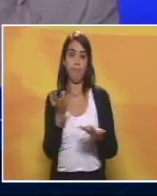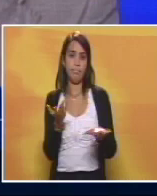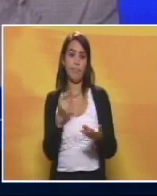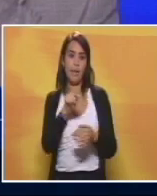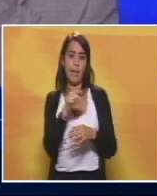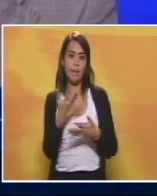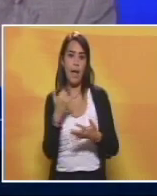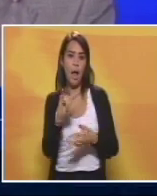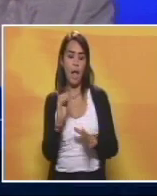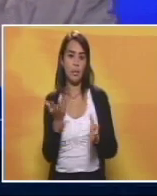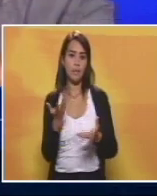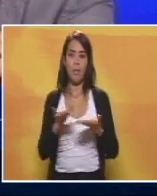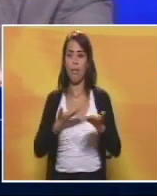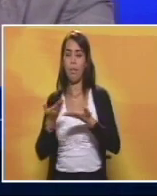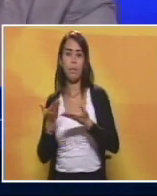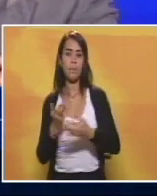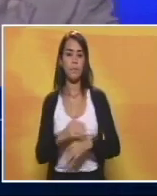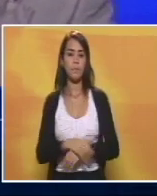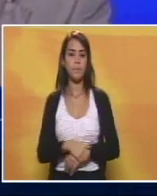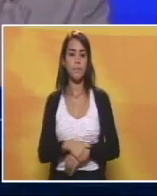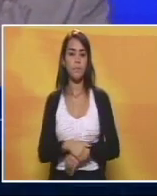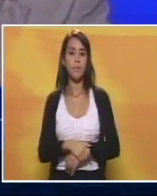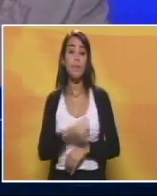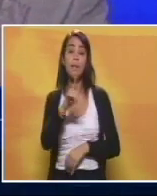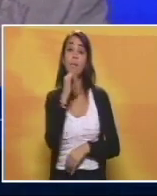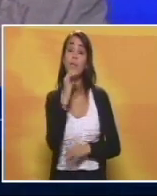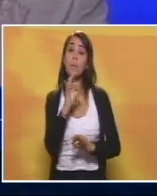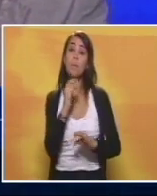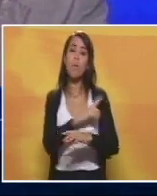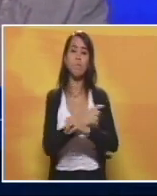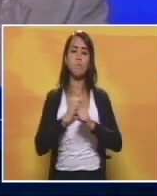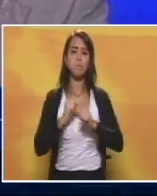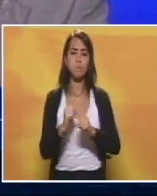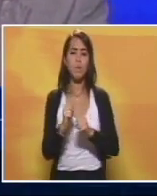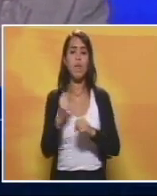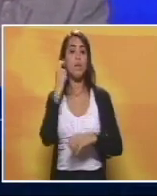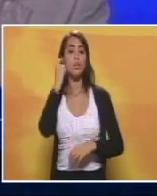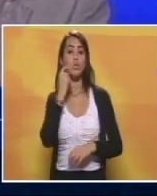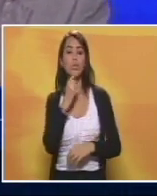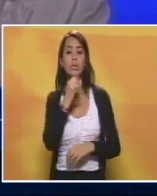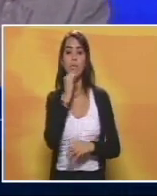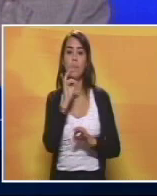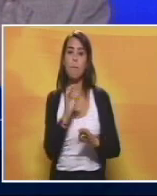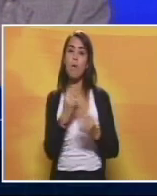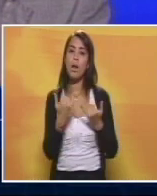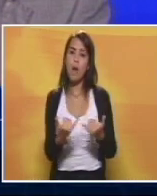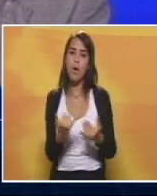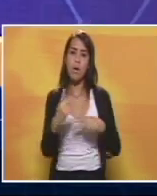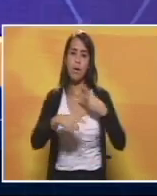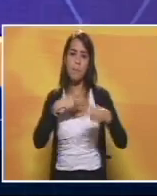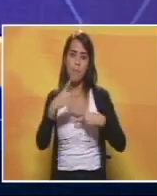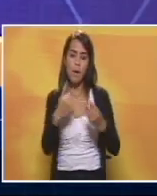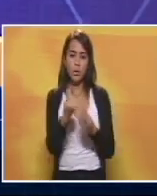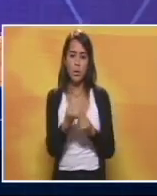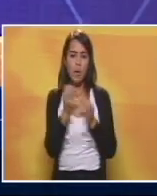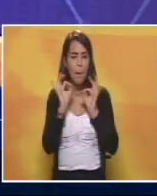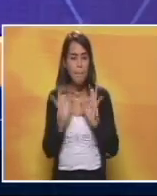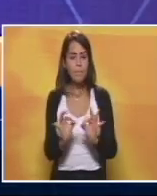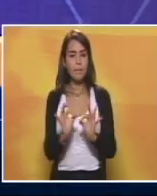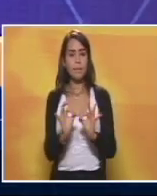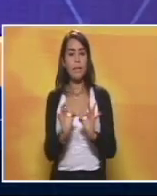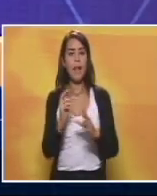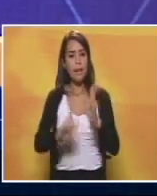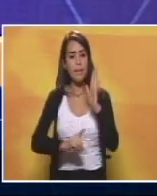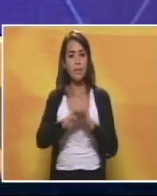populismo y la demagogia rojas destacó el potencial económico del estado sucre y sostuvo que la activación de la zona económica especial permitirá el